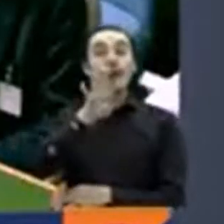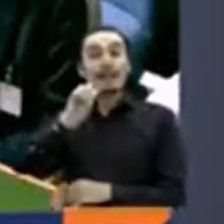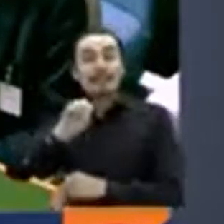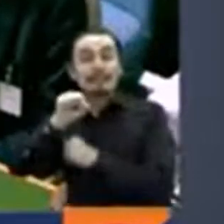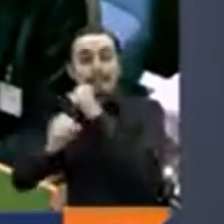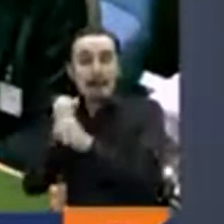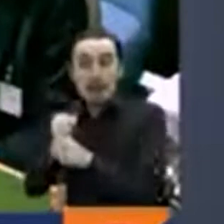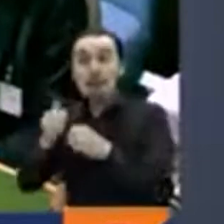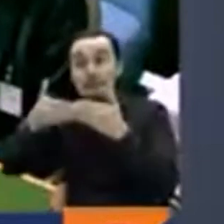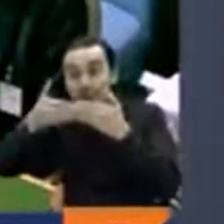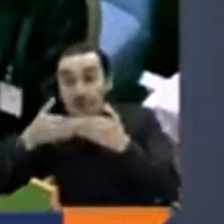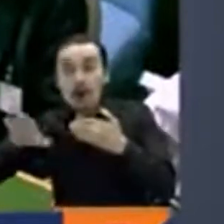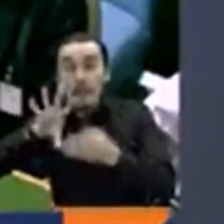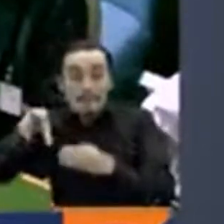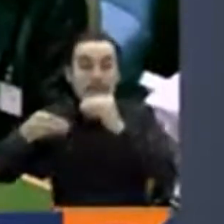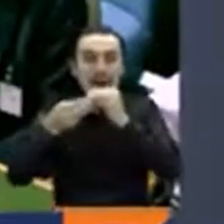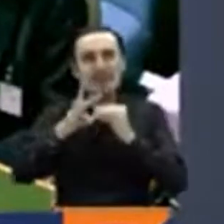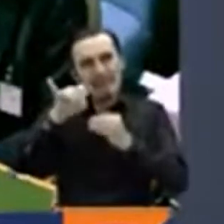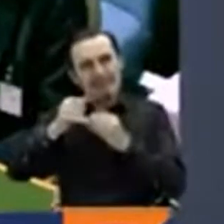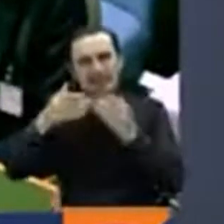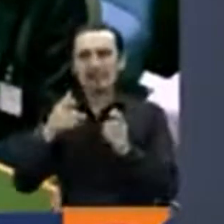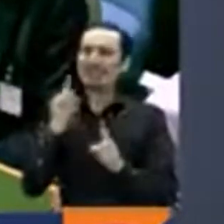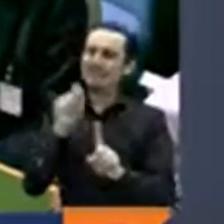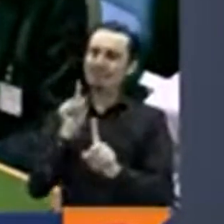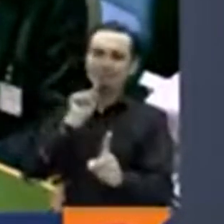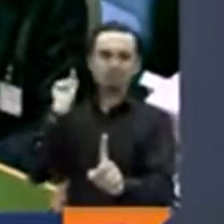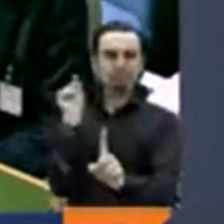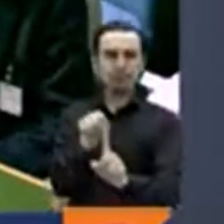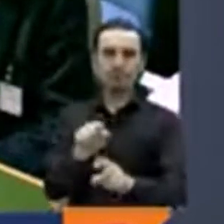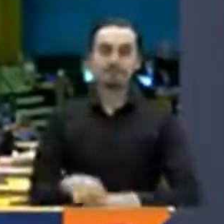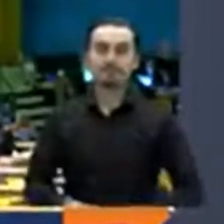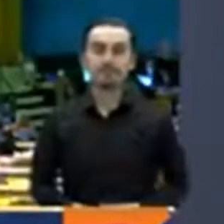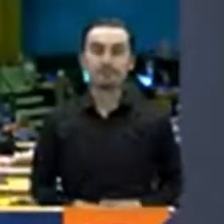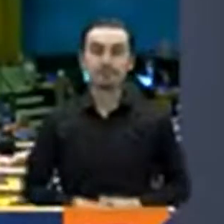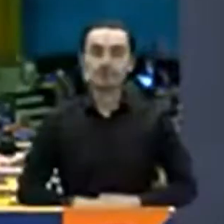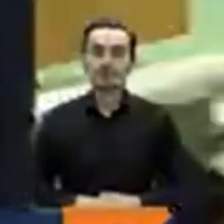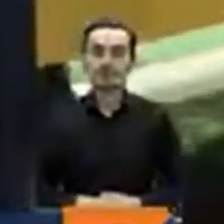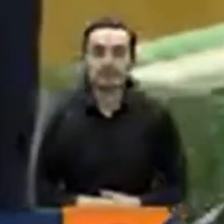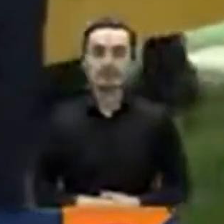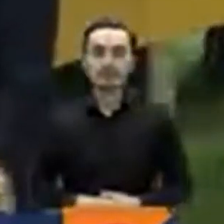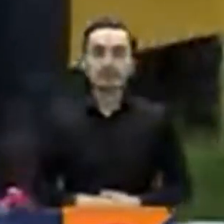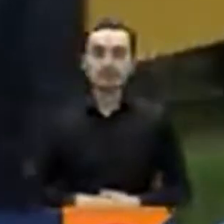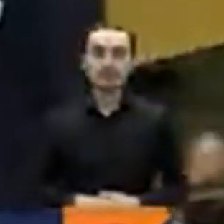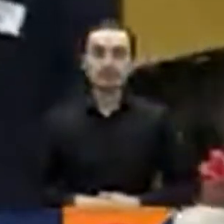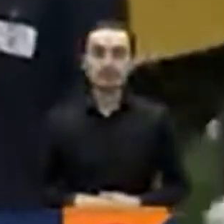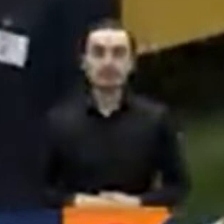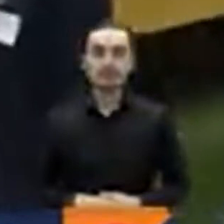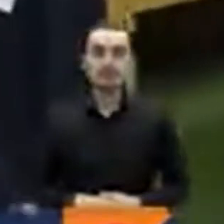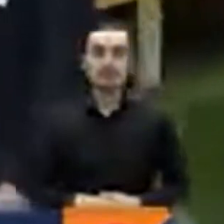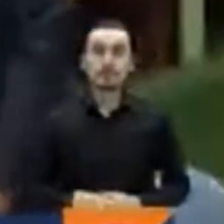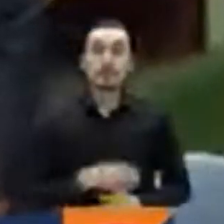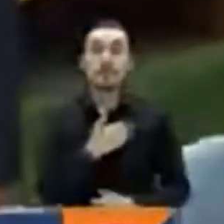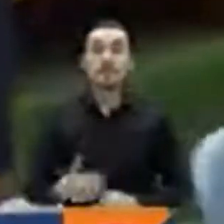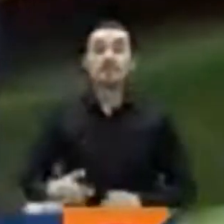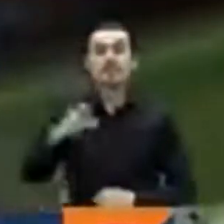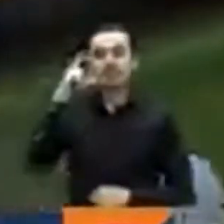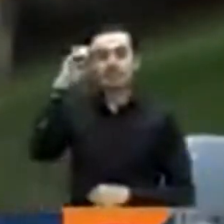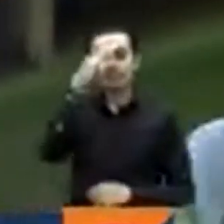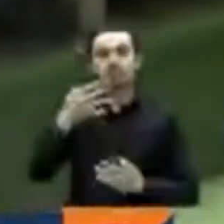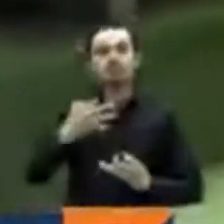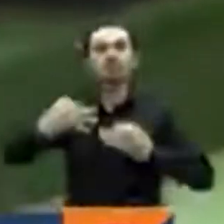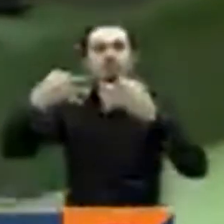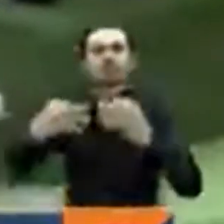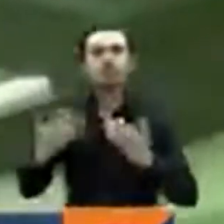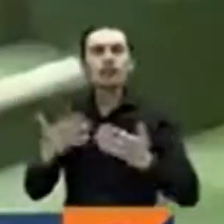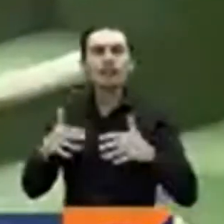años más si no se cambia de rumbo. Escuchemos la nota que hemos preparado. El presidente Gustavo Petro ratificó